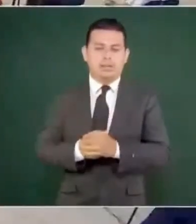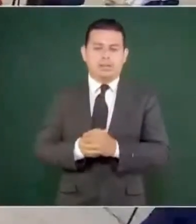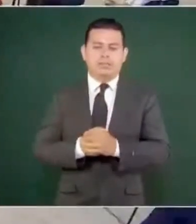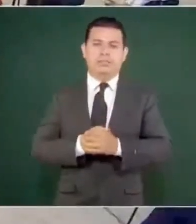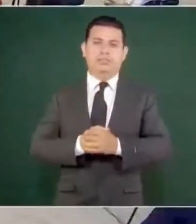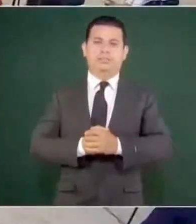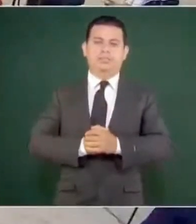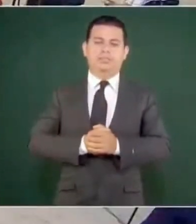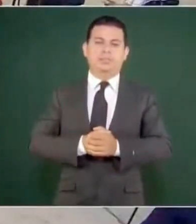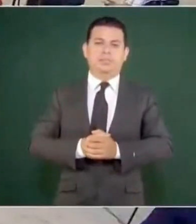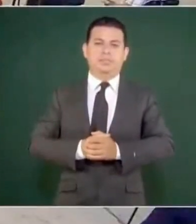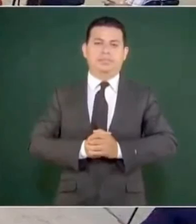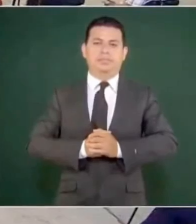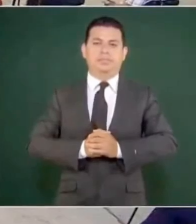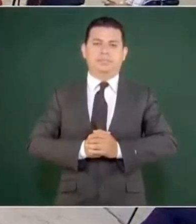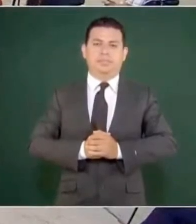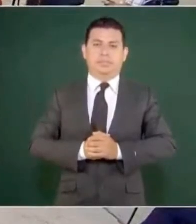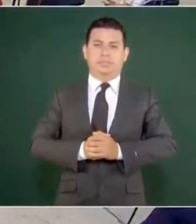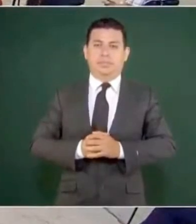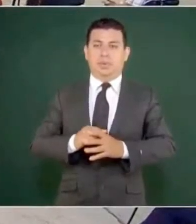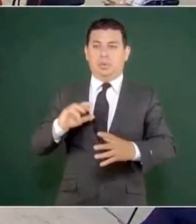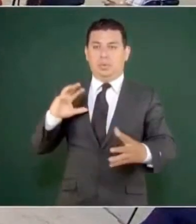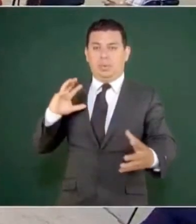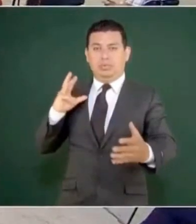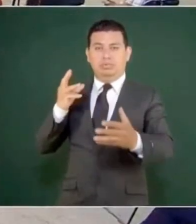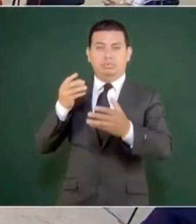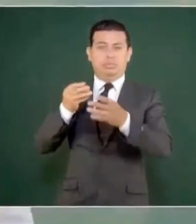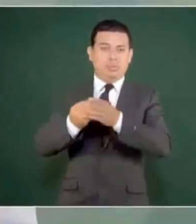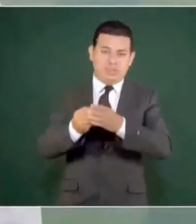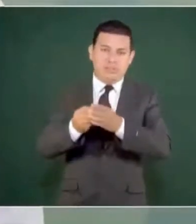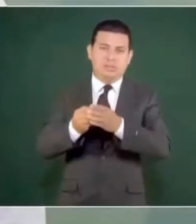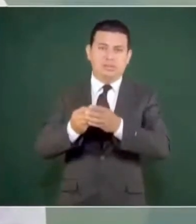que con la suma de todos